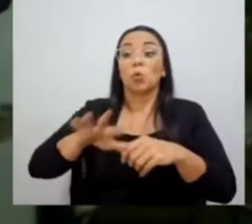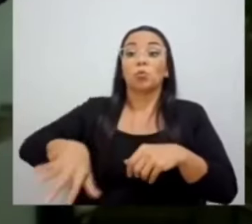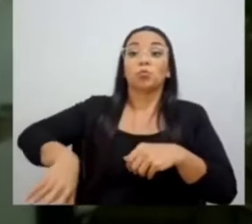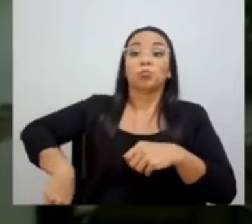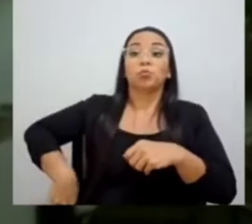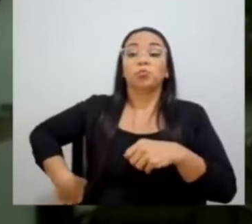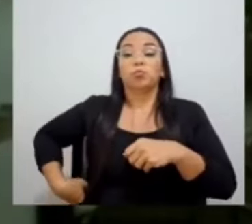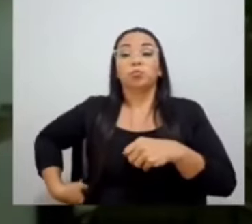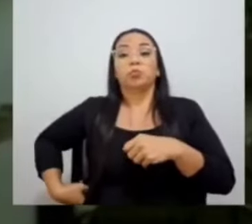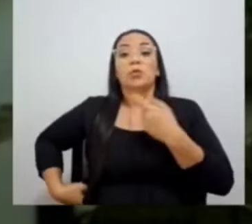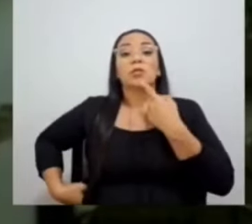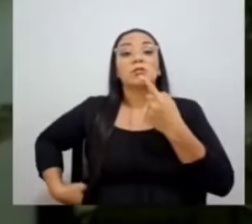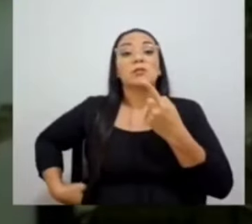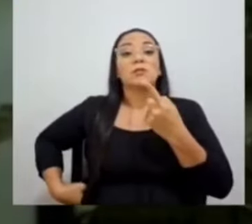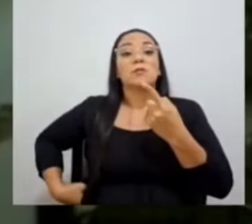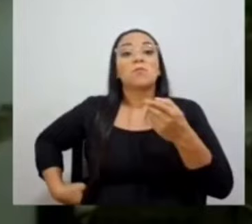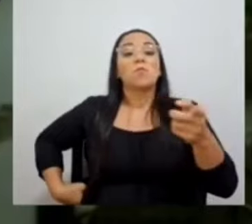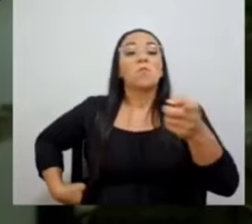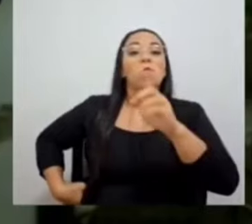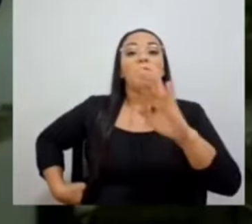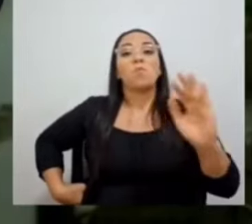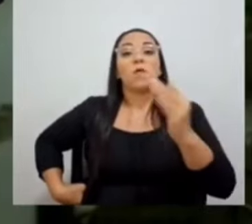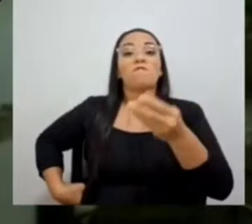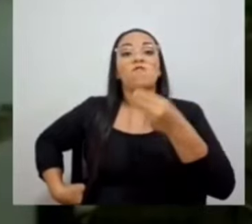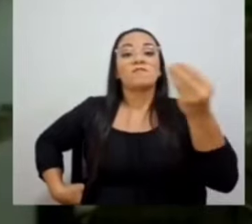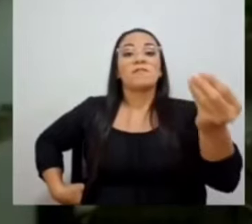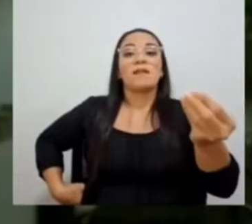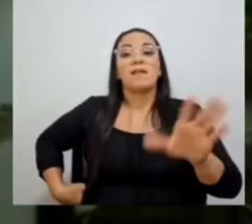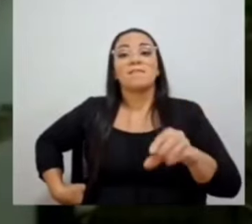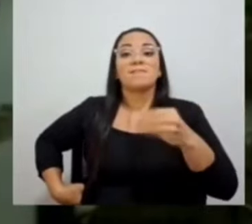grito, dele al pueblo. Soy